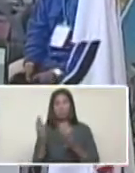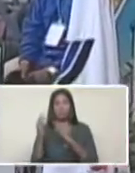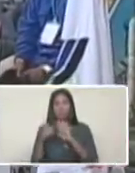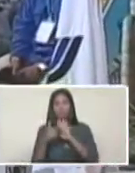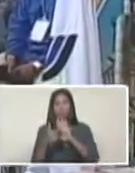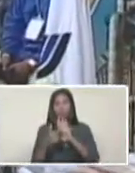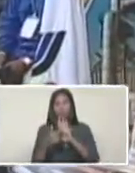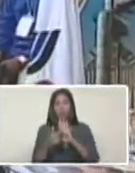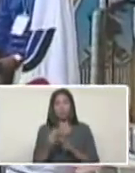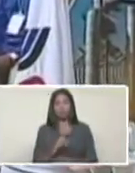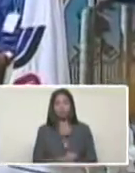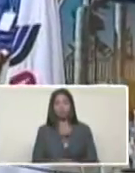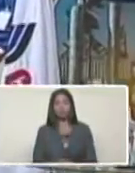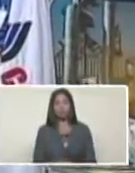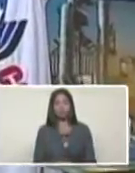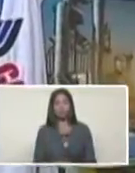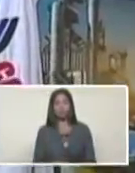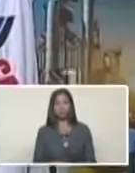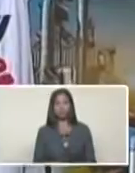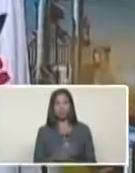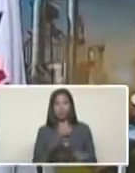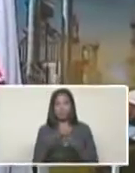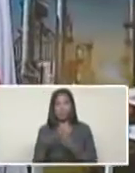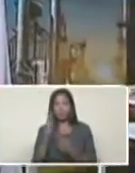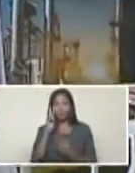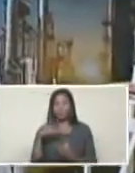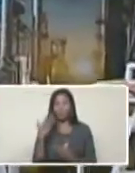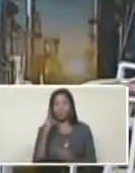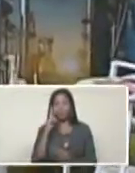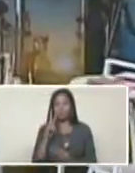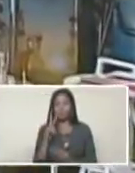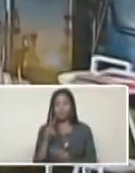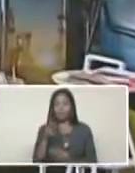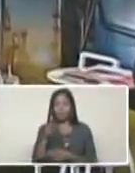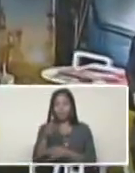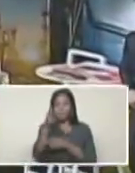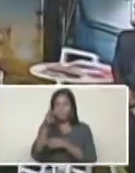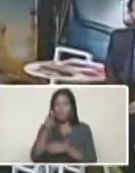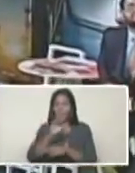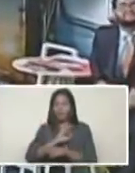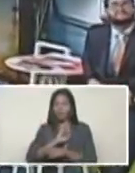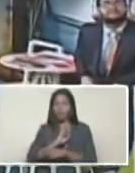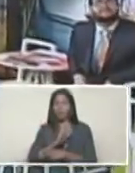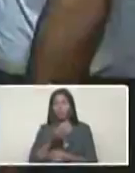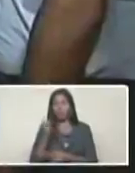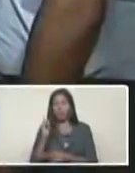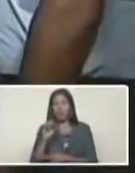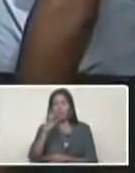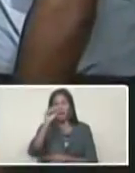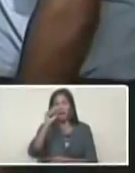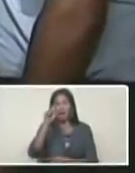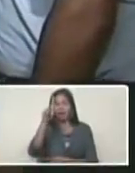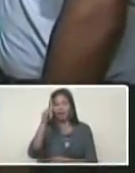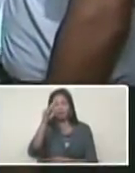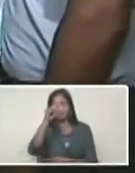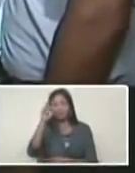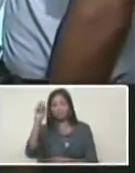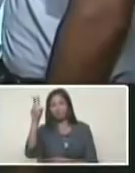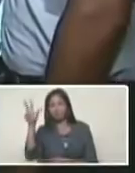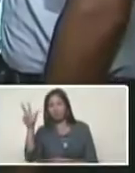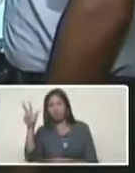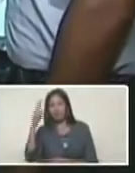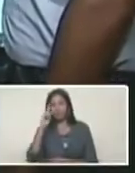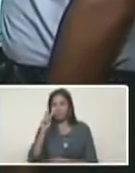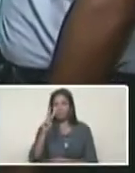Coronel Segovia. Lo invitamos a que pueda hacer uso del simulador de tiro. Este es el simulador del sistema AK-103. Este es el simulador. Vamos a